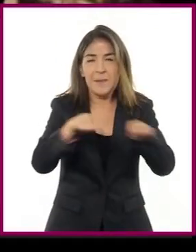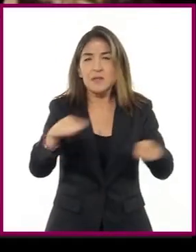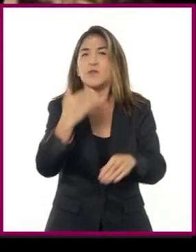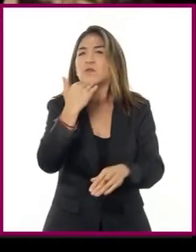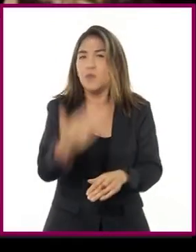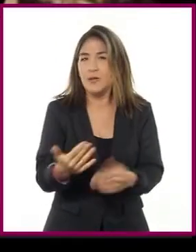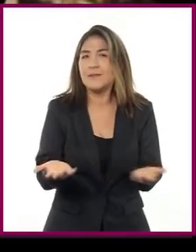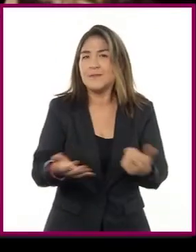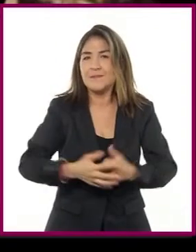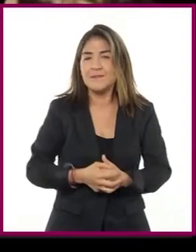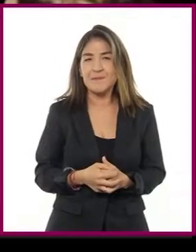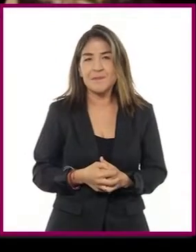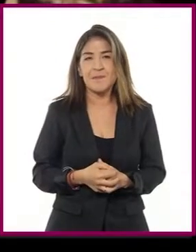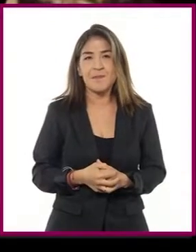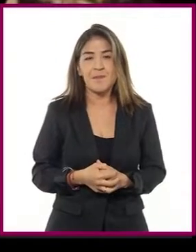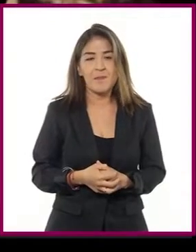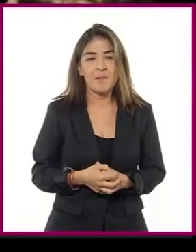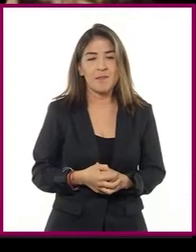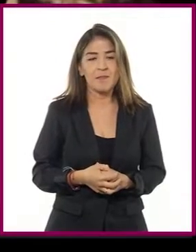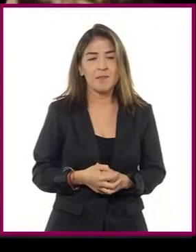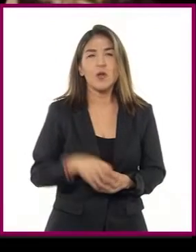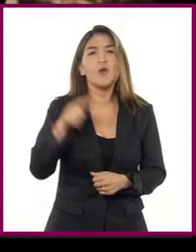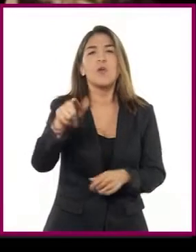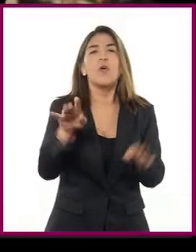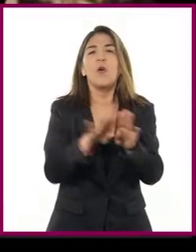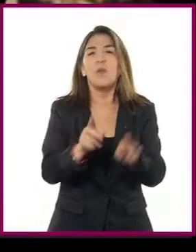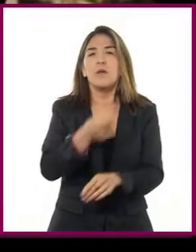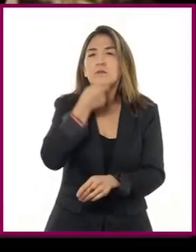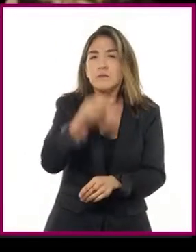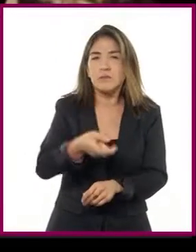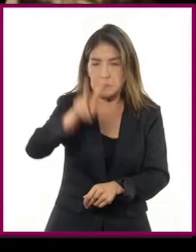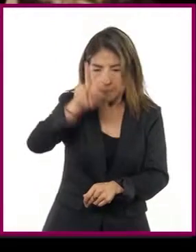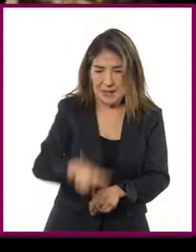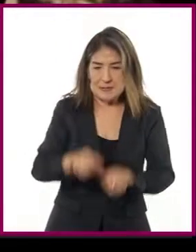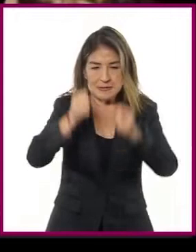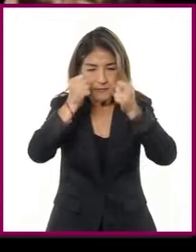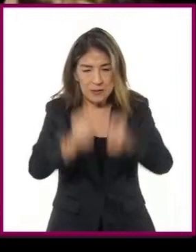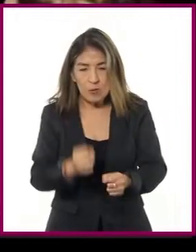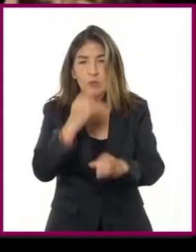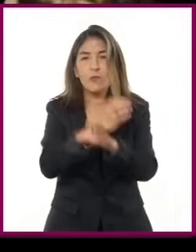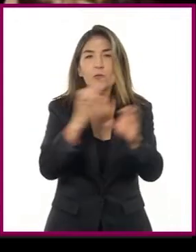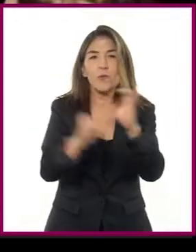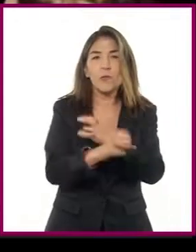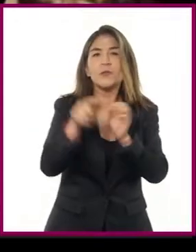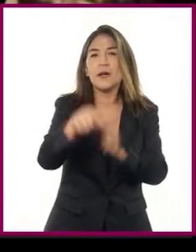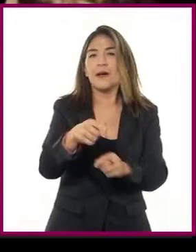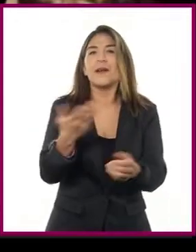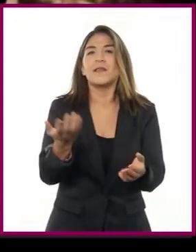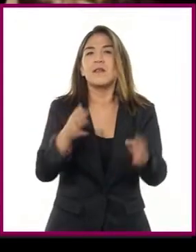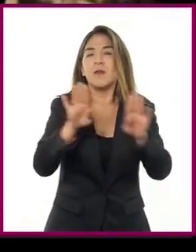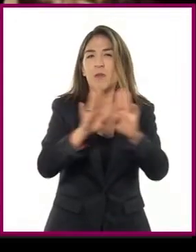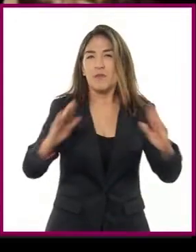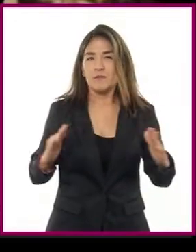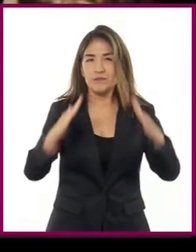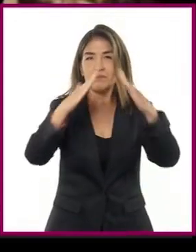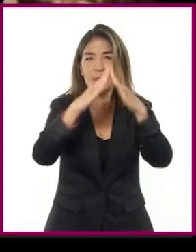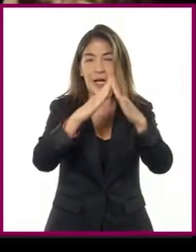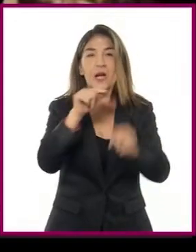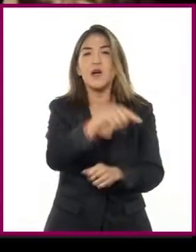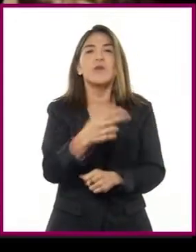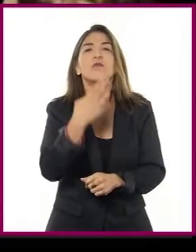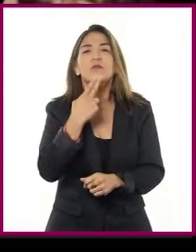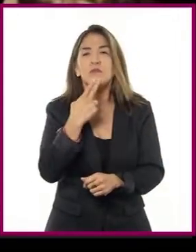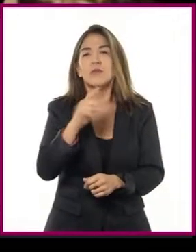correcta? ¿Cómo puedes realizar afirmaciones con seguridad sobre un objeto real como las pirámides